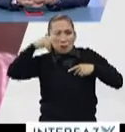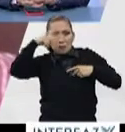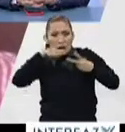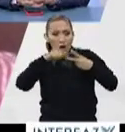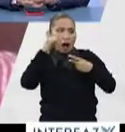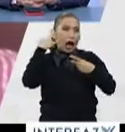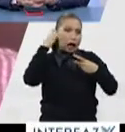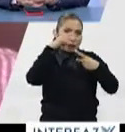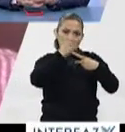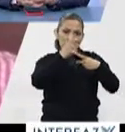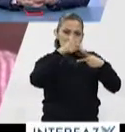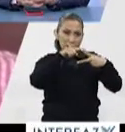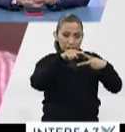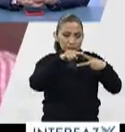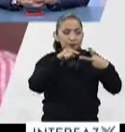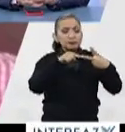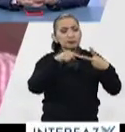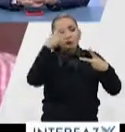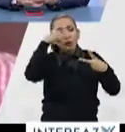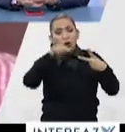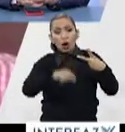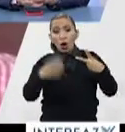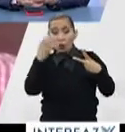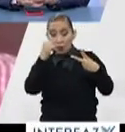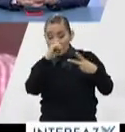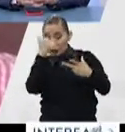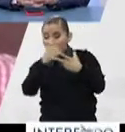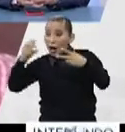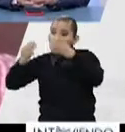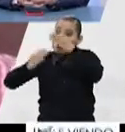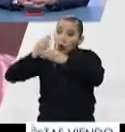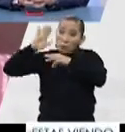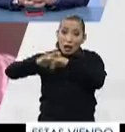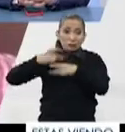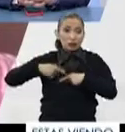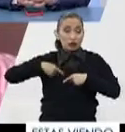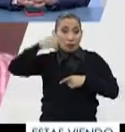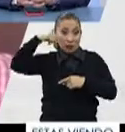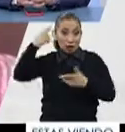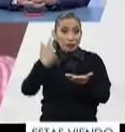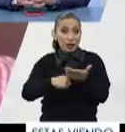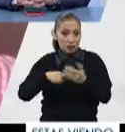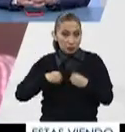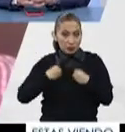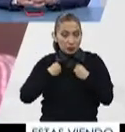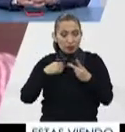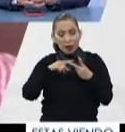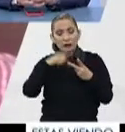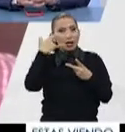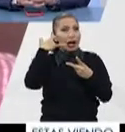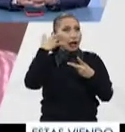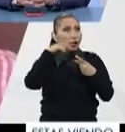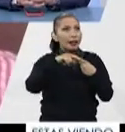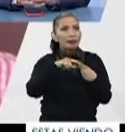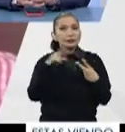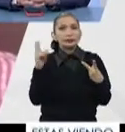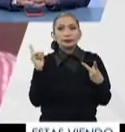de Los Ángeles, y me parece que es la novena ciudad en el mundo con más mexicanos. O sea, después de Los Ángeles